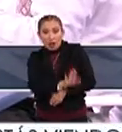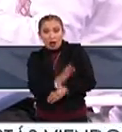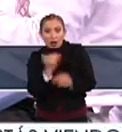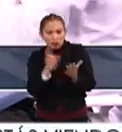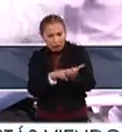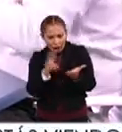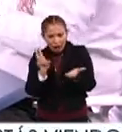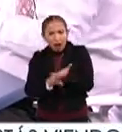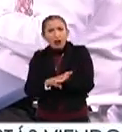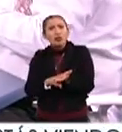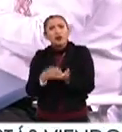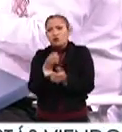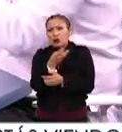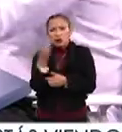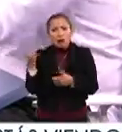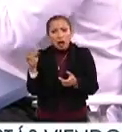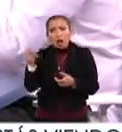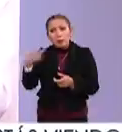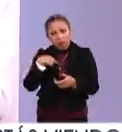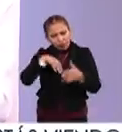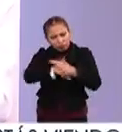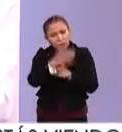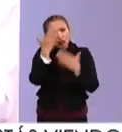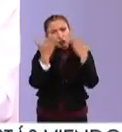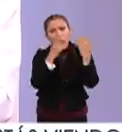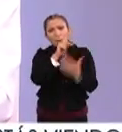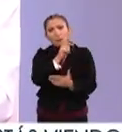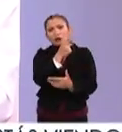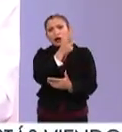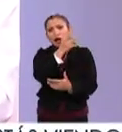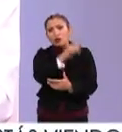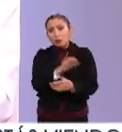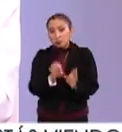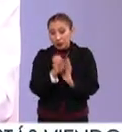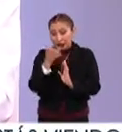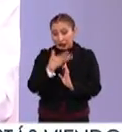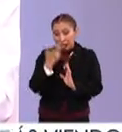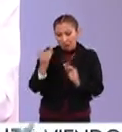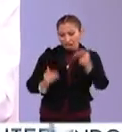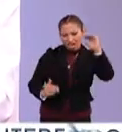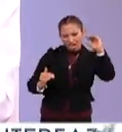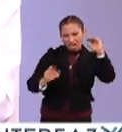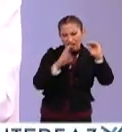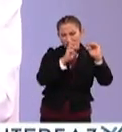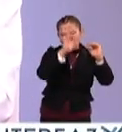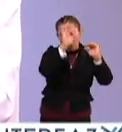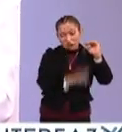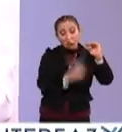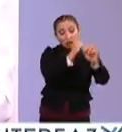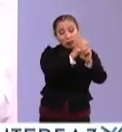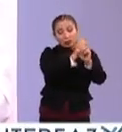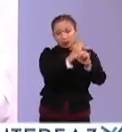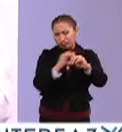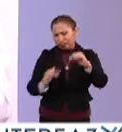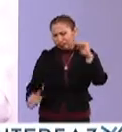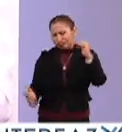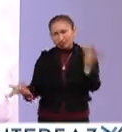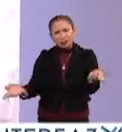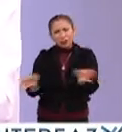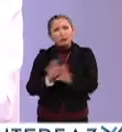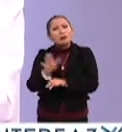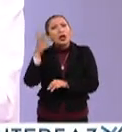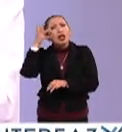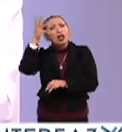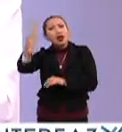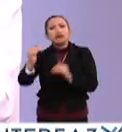igual de válidos como cualquiera, puedan acceder a los posgrados. Porque si tenemos esa disparidad del 300% de licenciatura, imagínense cuál